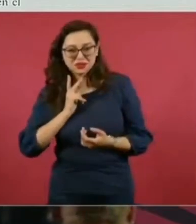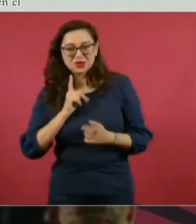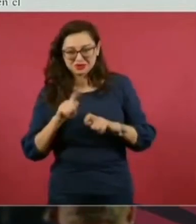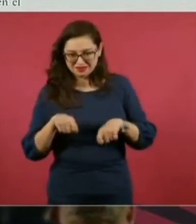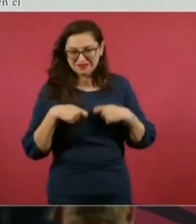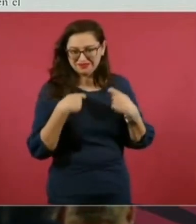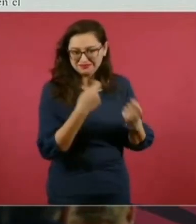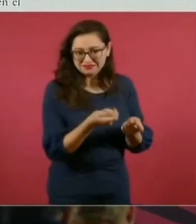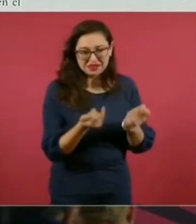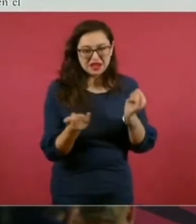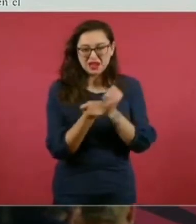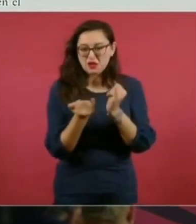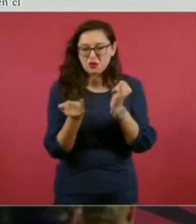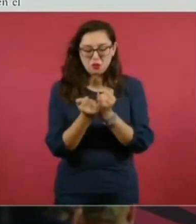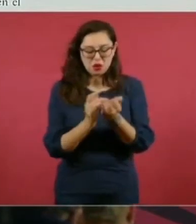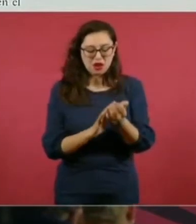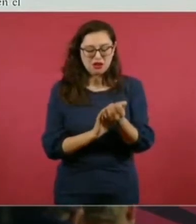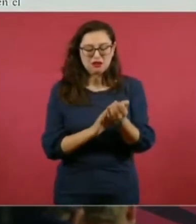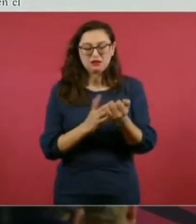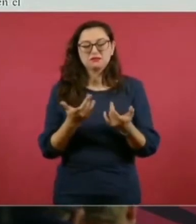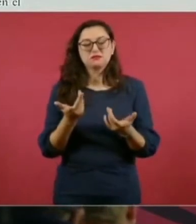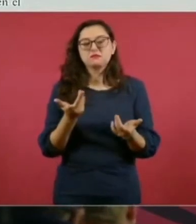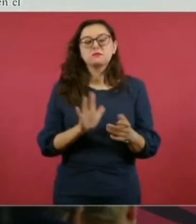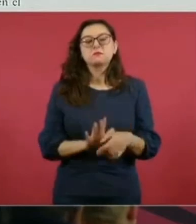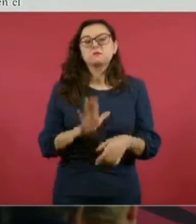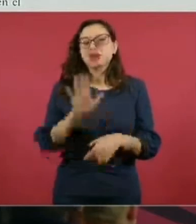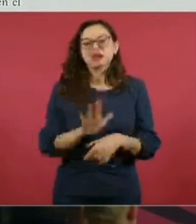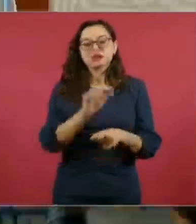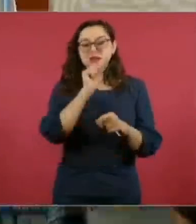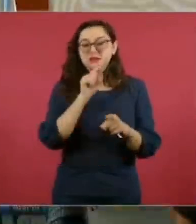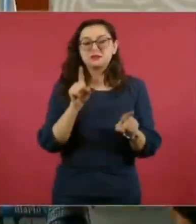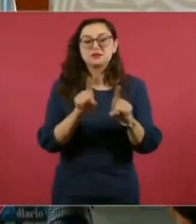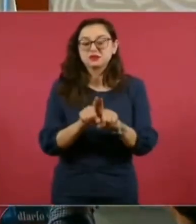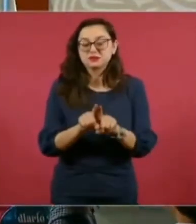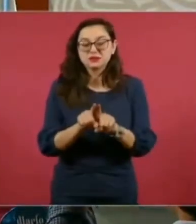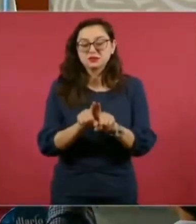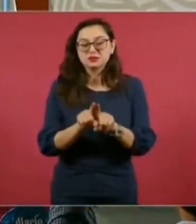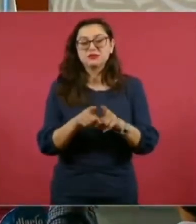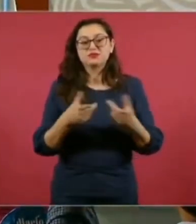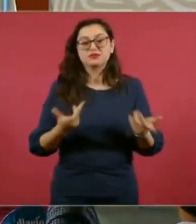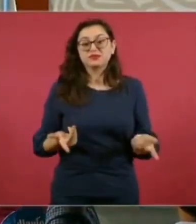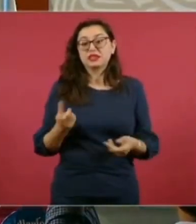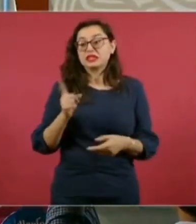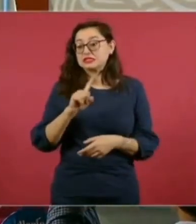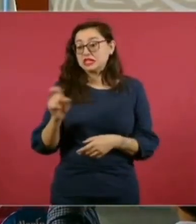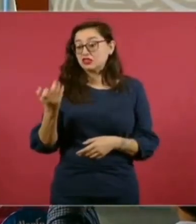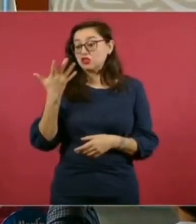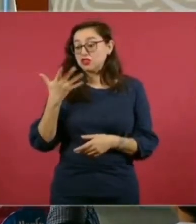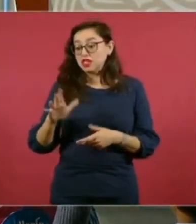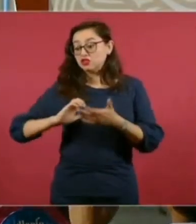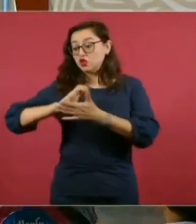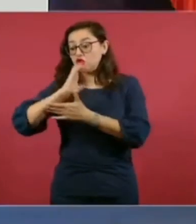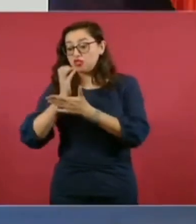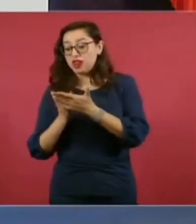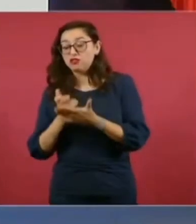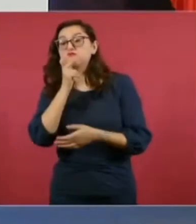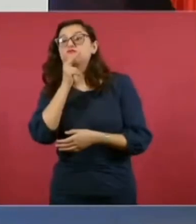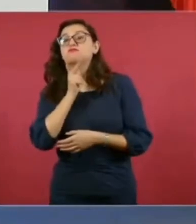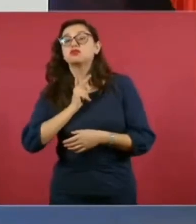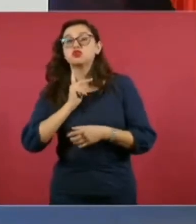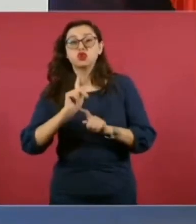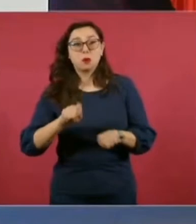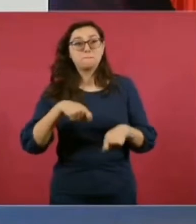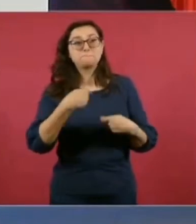del petróleo con la llamada reforma energética. 110 contratos